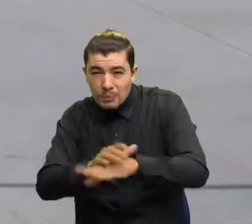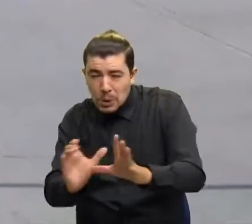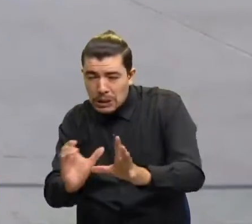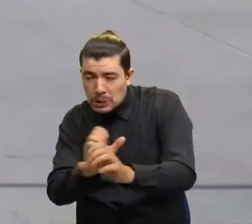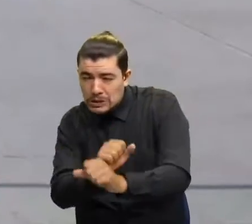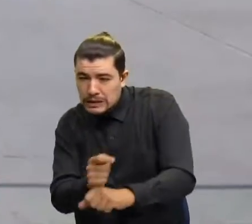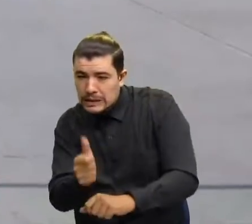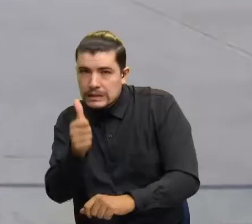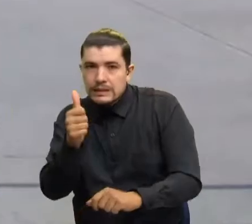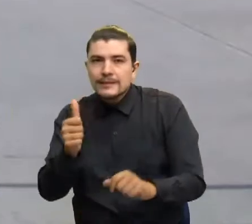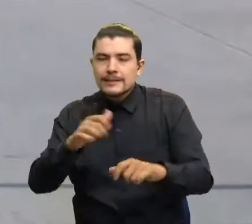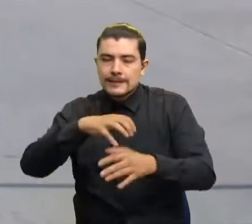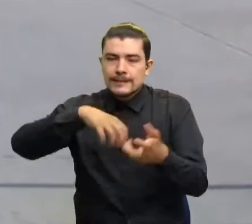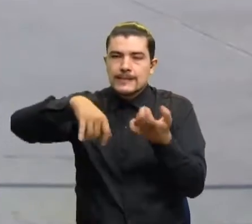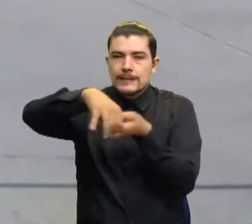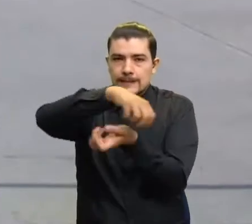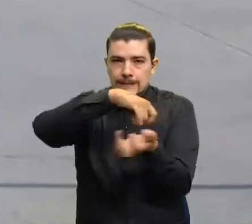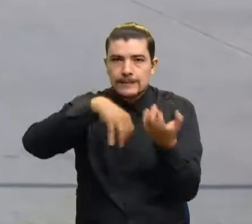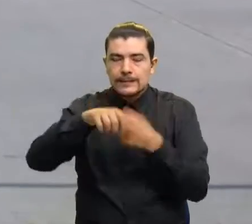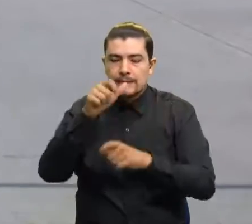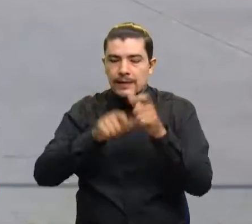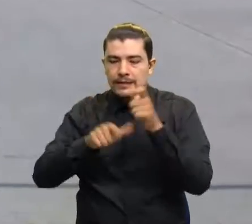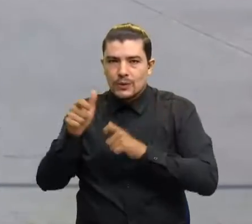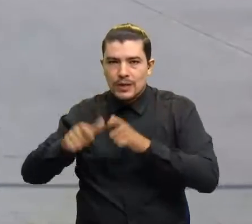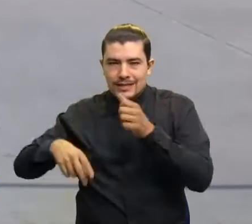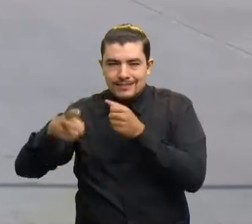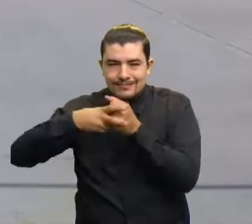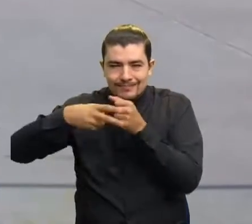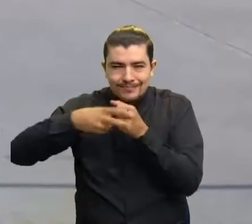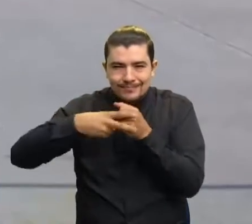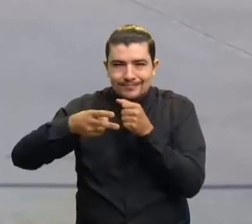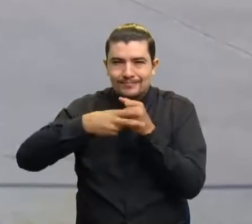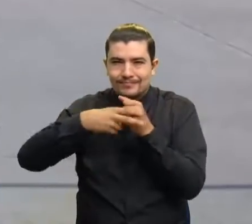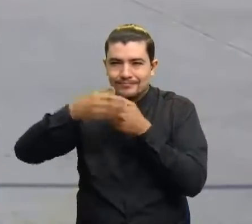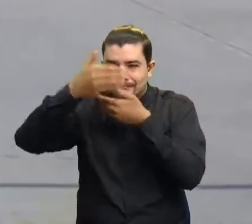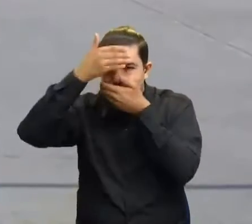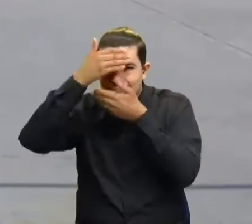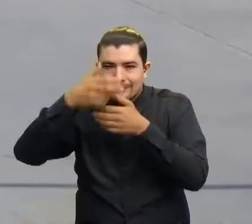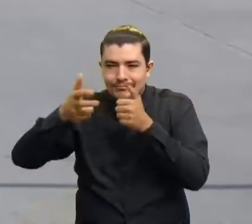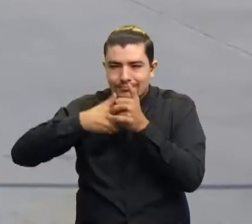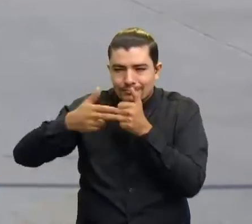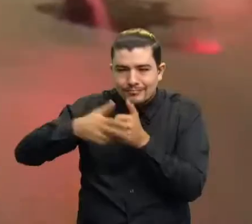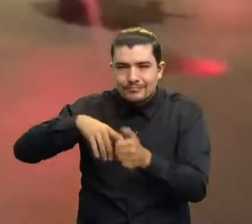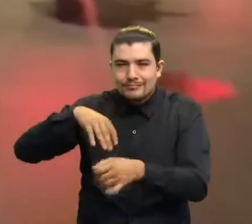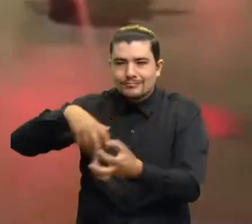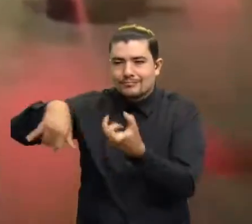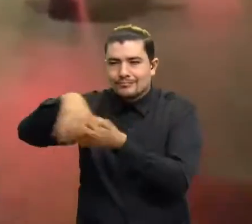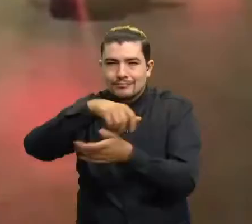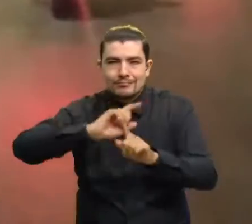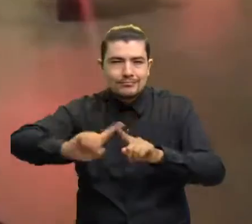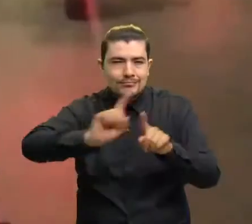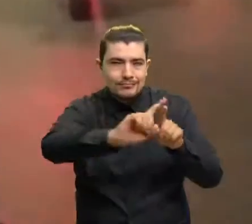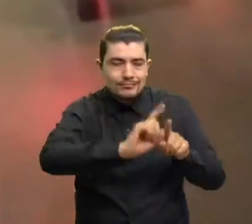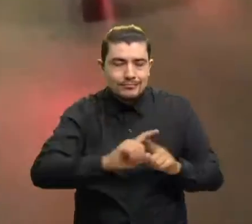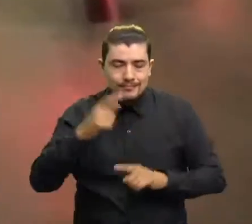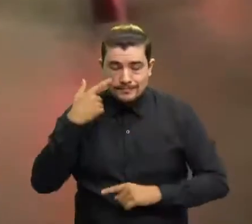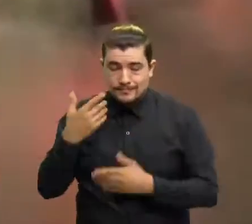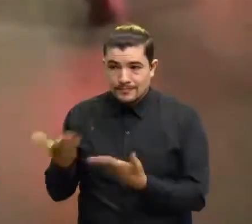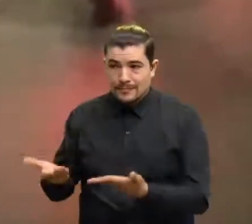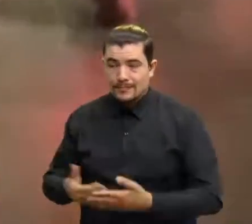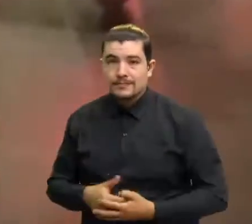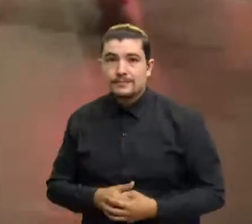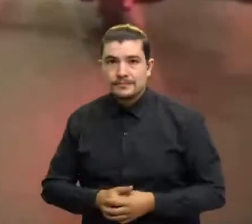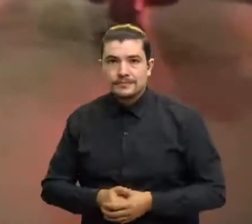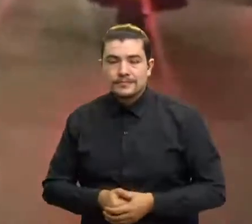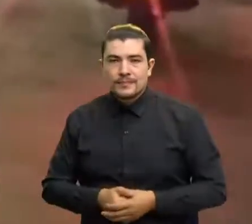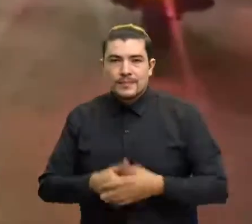disturbios. La presencia de manifestantes se destacó por su ausencia. Los disturbios se desarrollaron en la